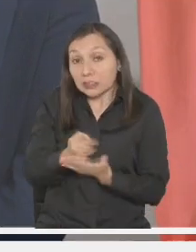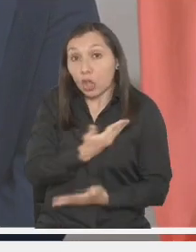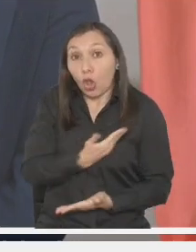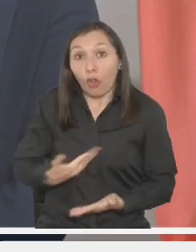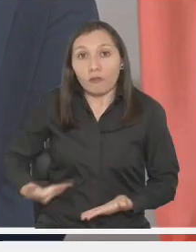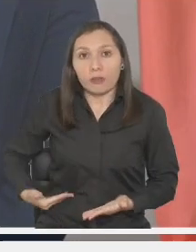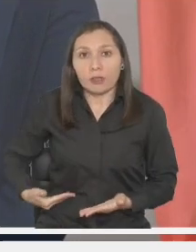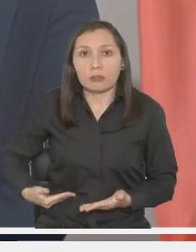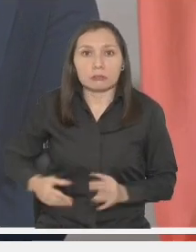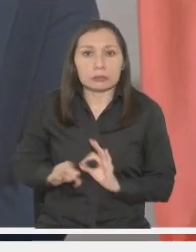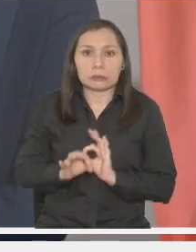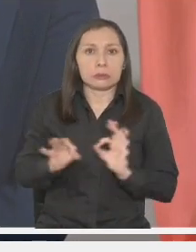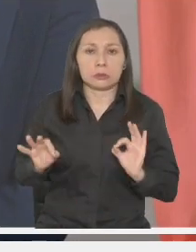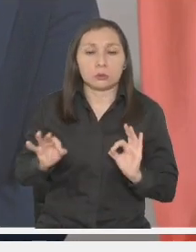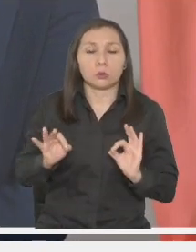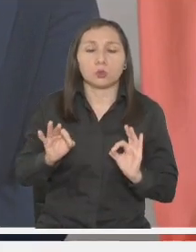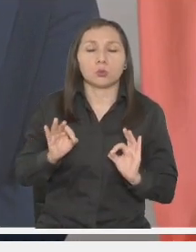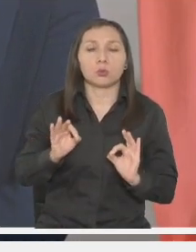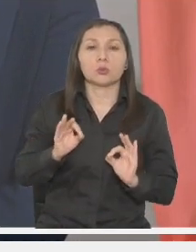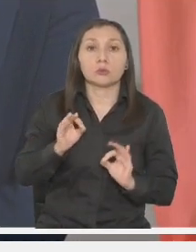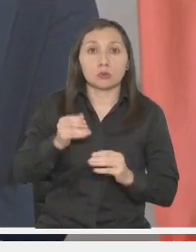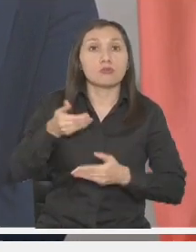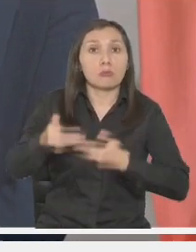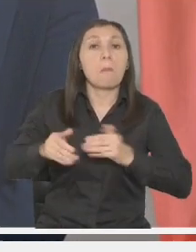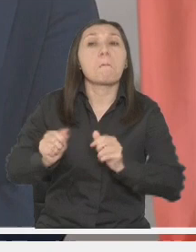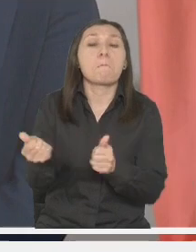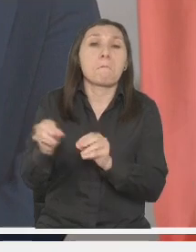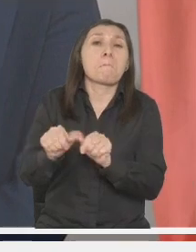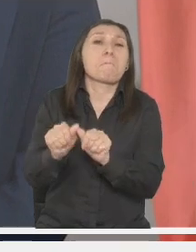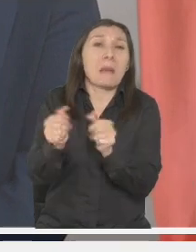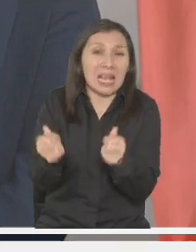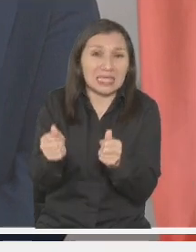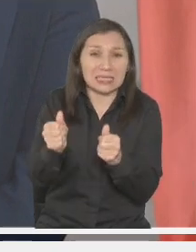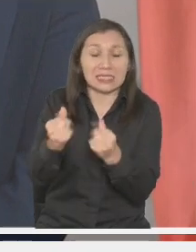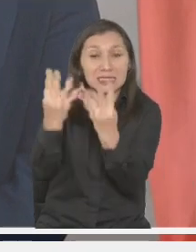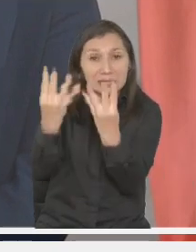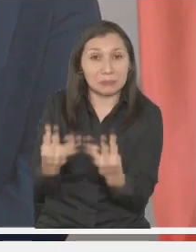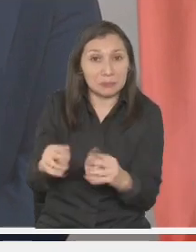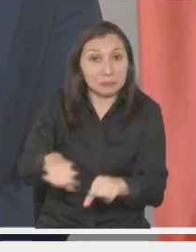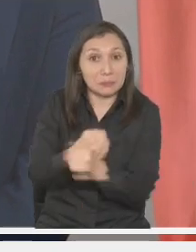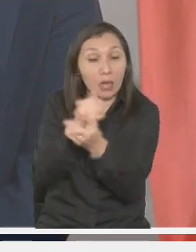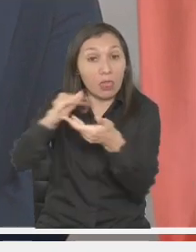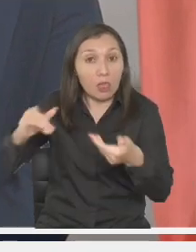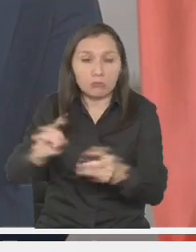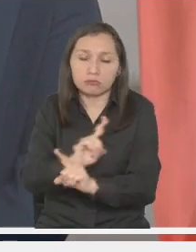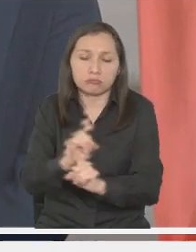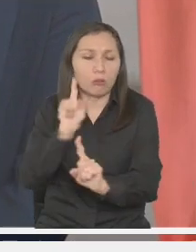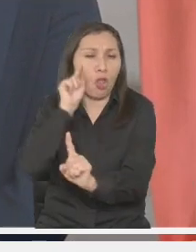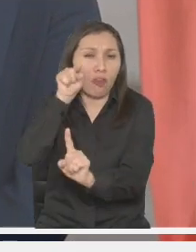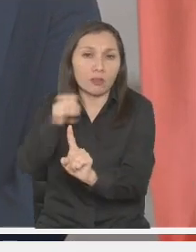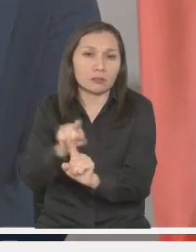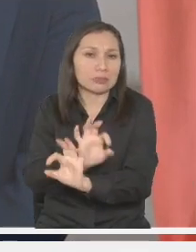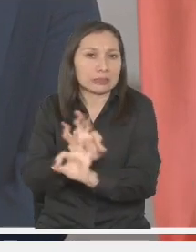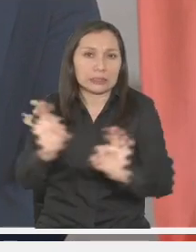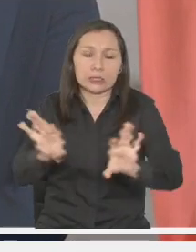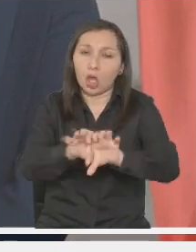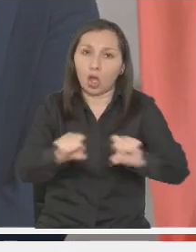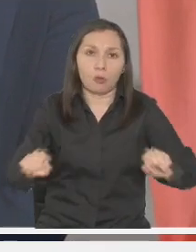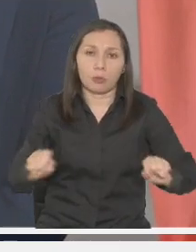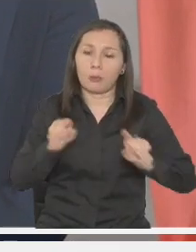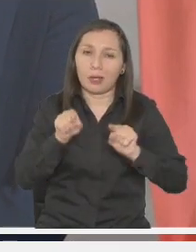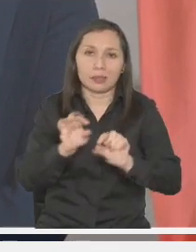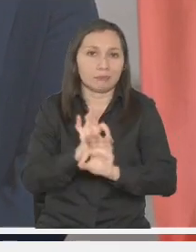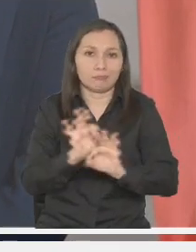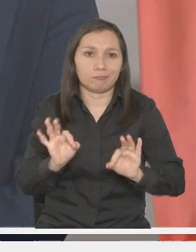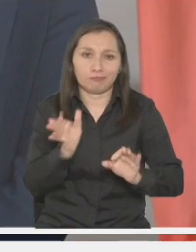no tiene ningún plan de procesar indultos, ni está en nuestro objetivo avanzar en esa dirección, ni hay ningún compromiso en esa